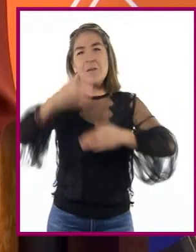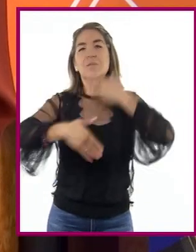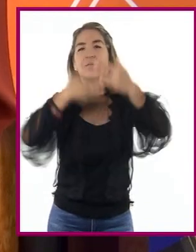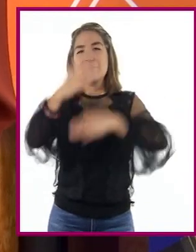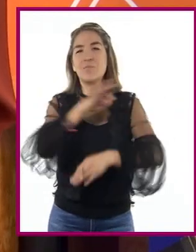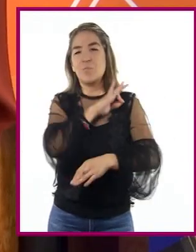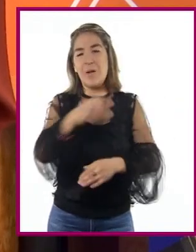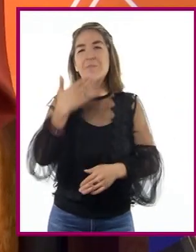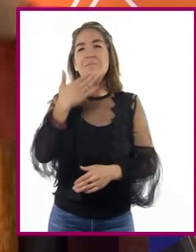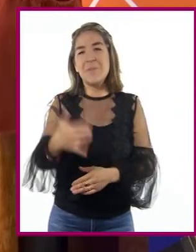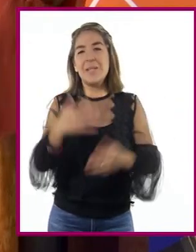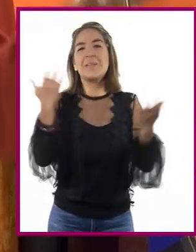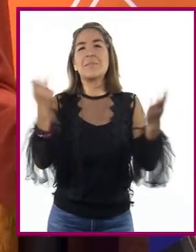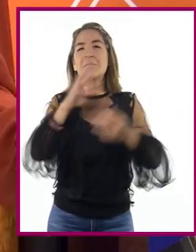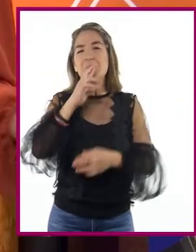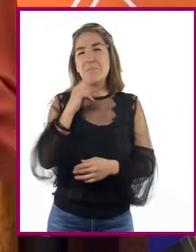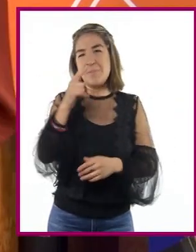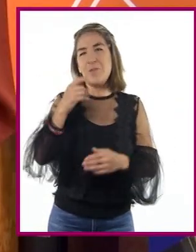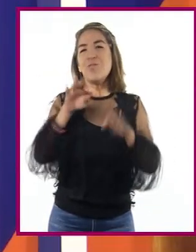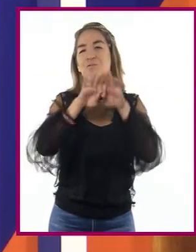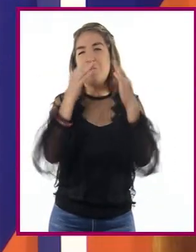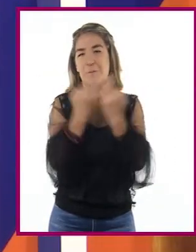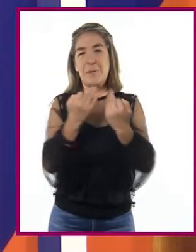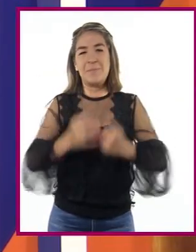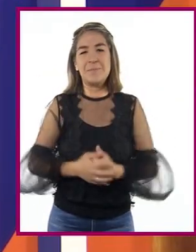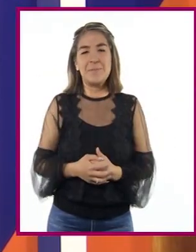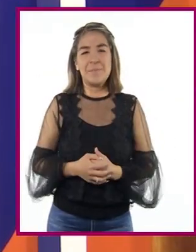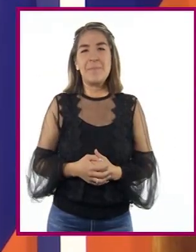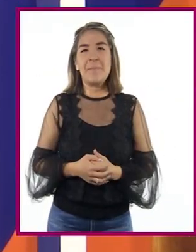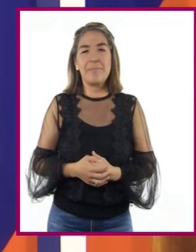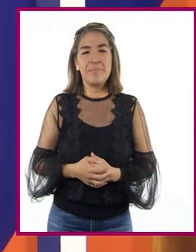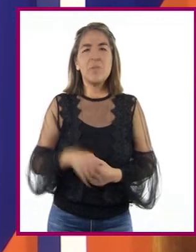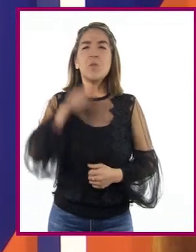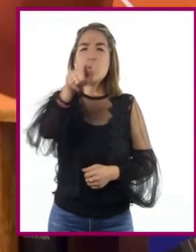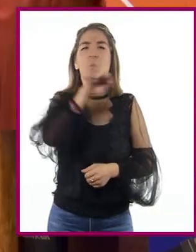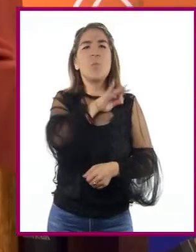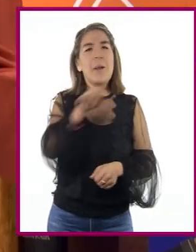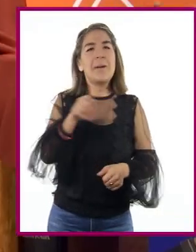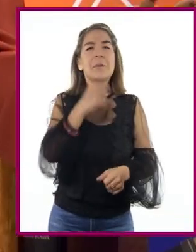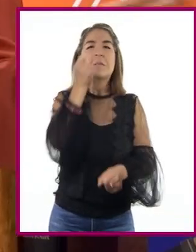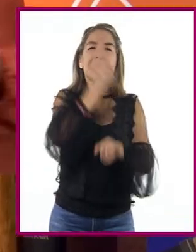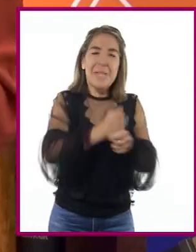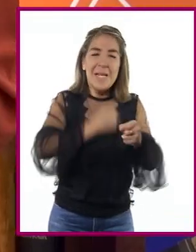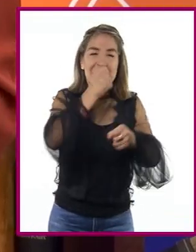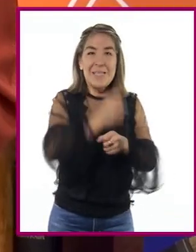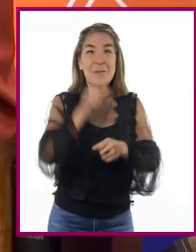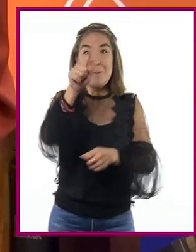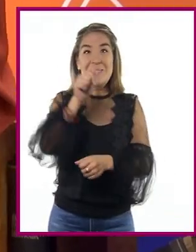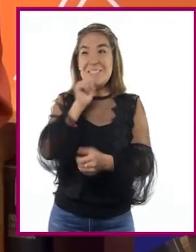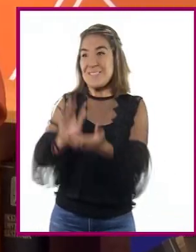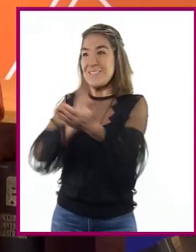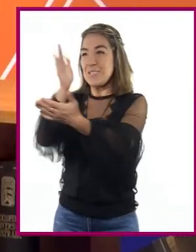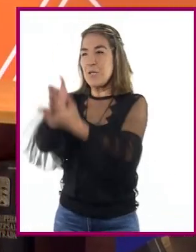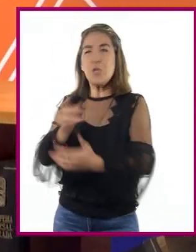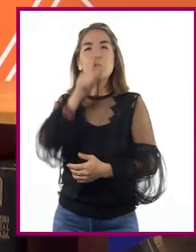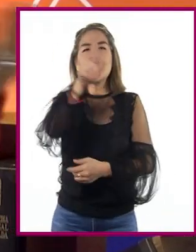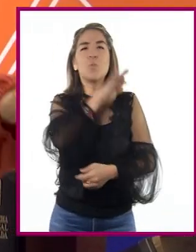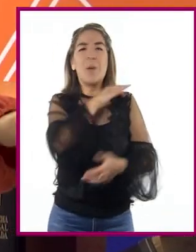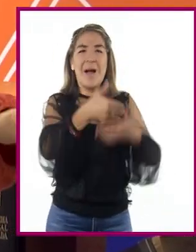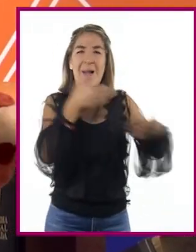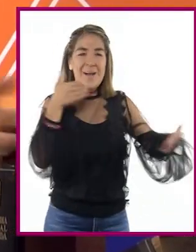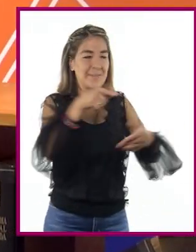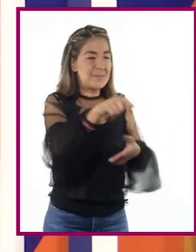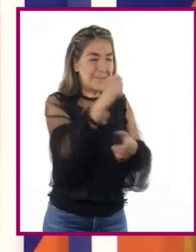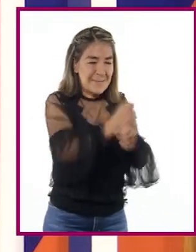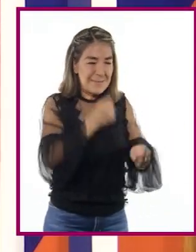su participación de la mejor manera. Pueden ensayar antes de acudir a estas e ir corrigiendo